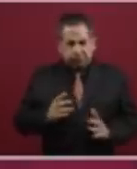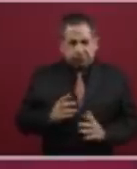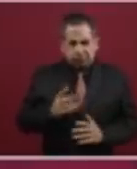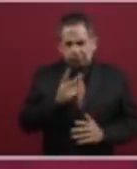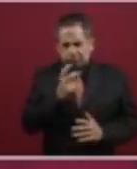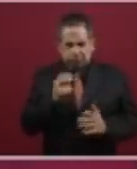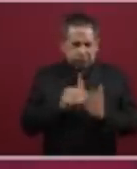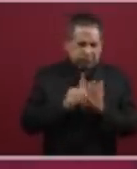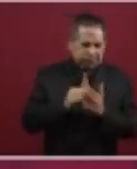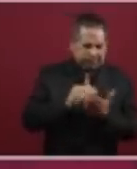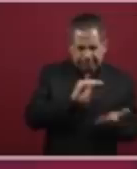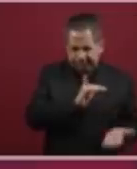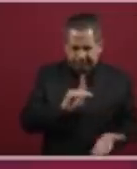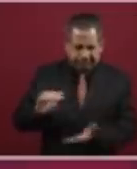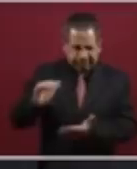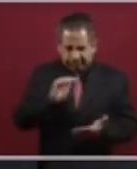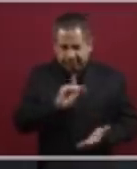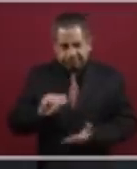2,200,000 barriles,